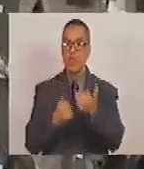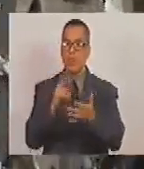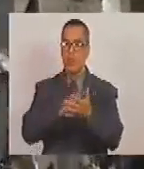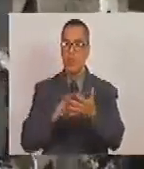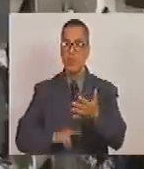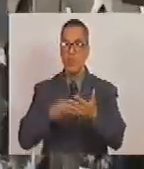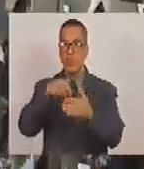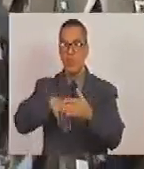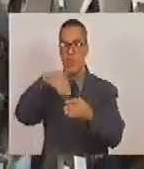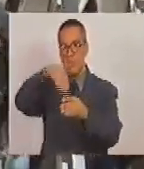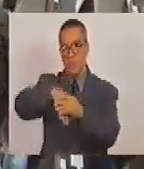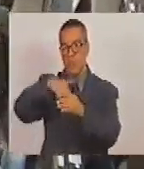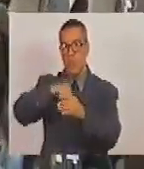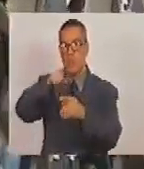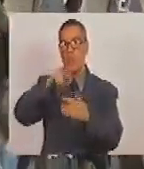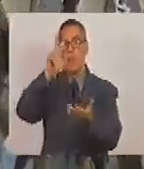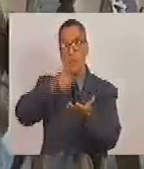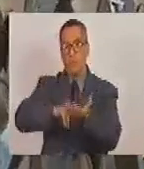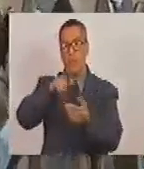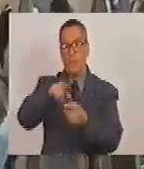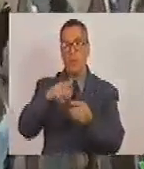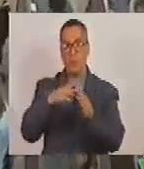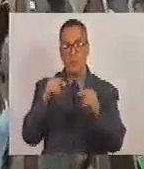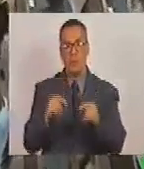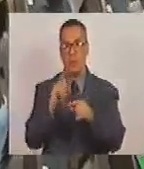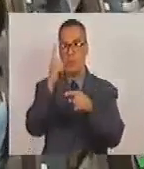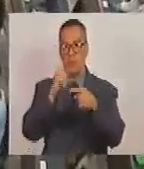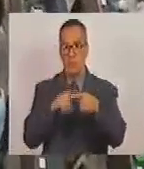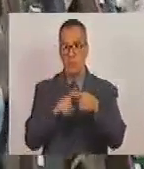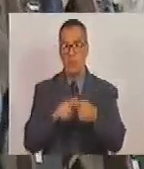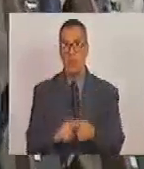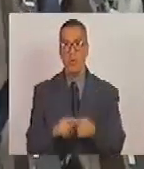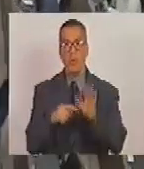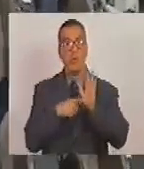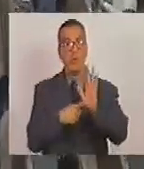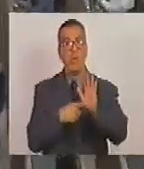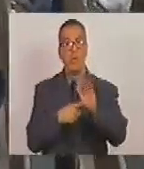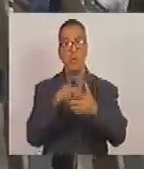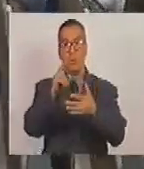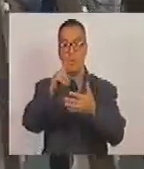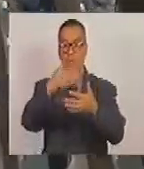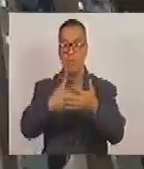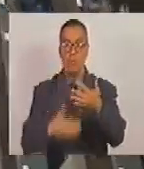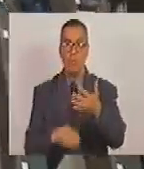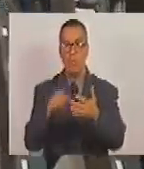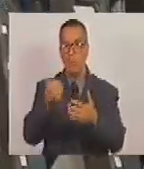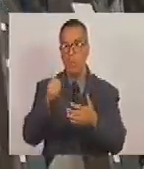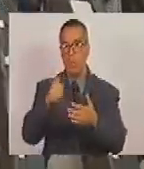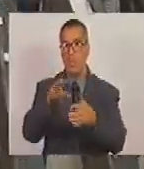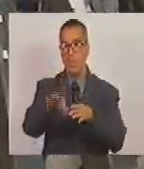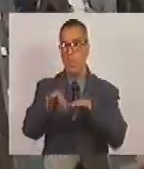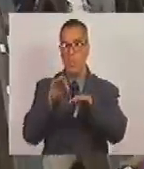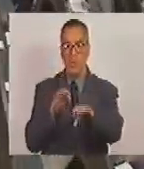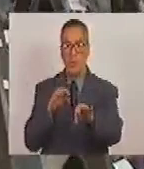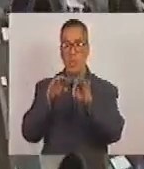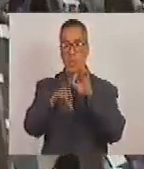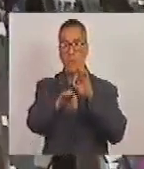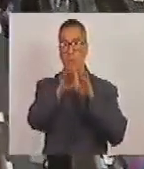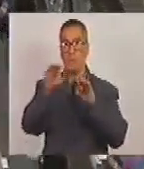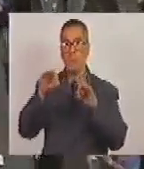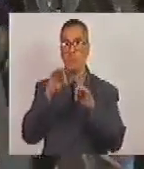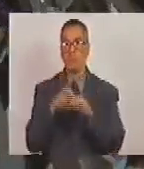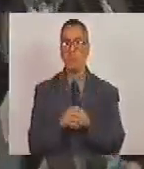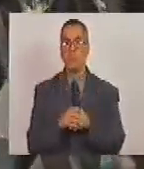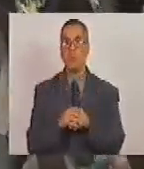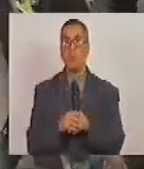y sometida a votación, resultó aprobada. Primero, presentación de la lista de las 10 preseleccionadas y